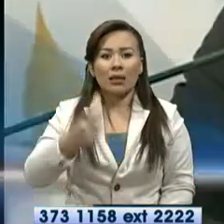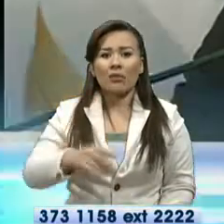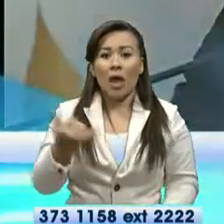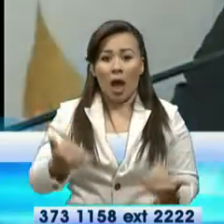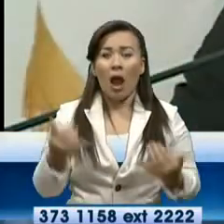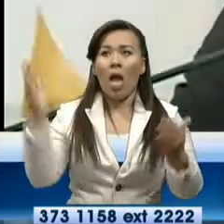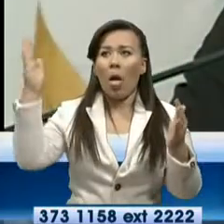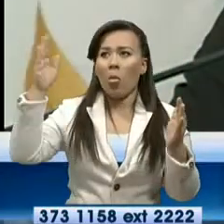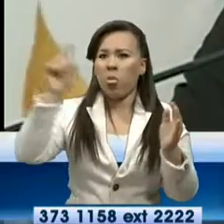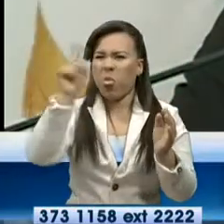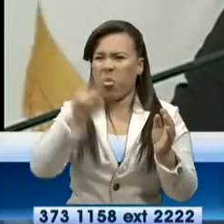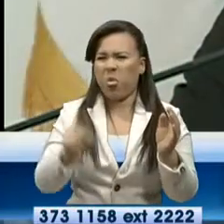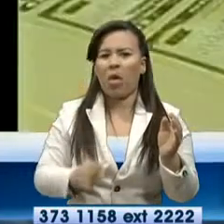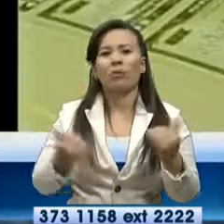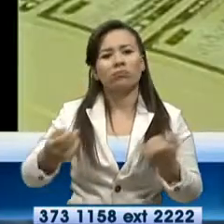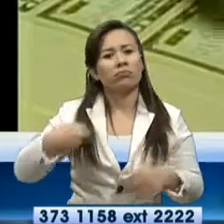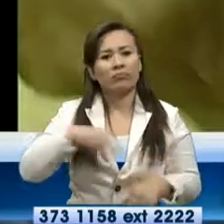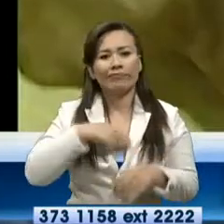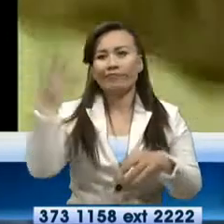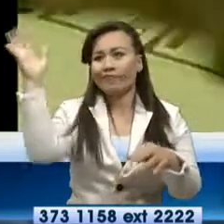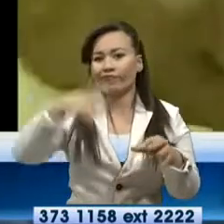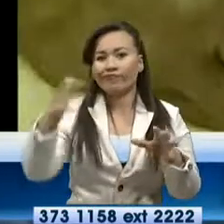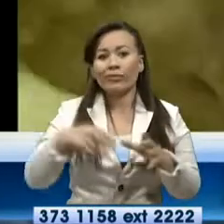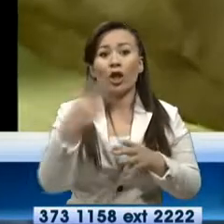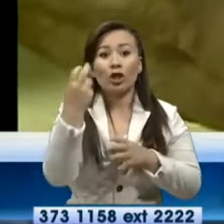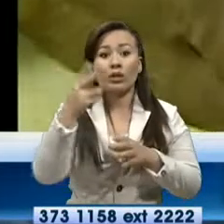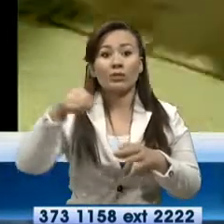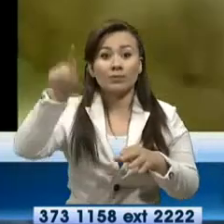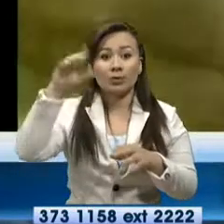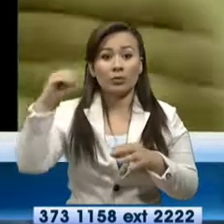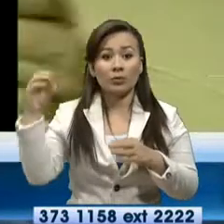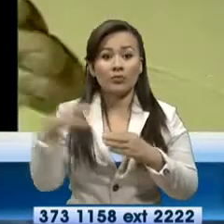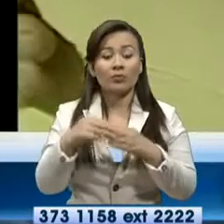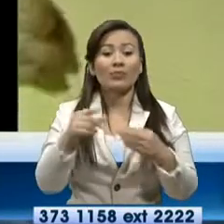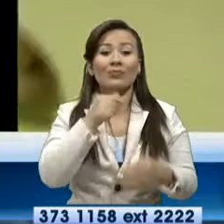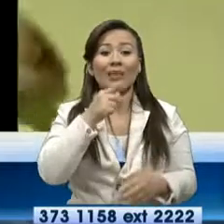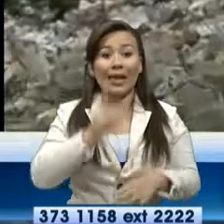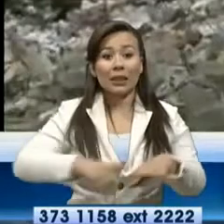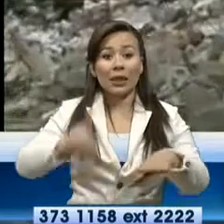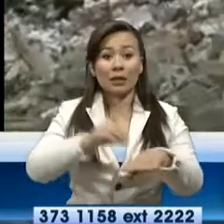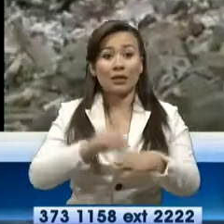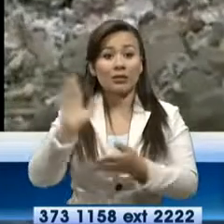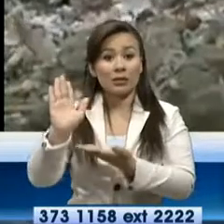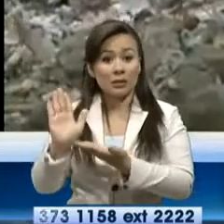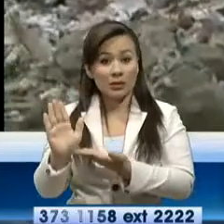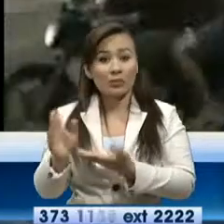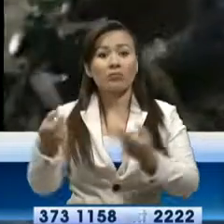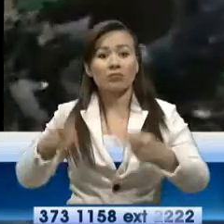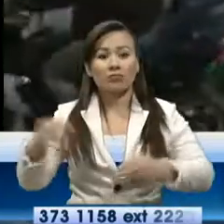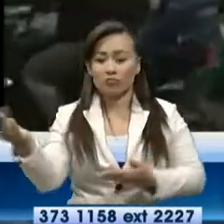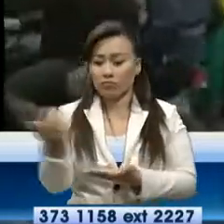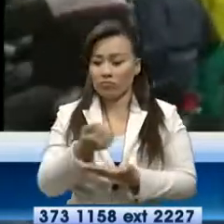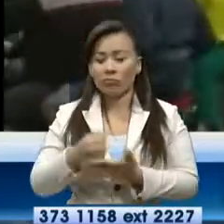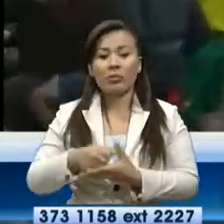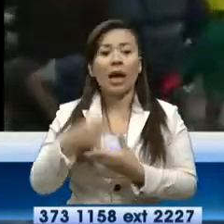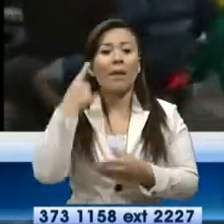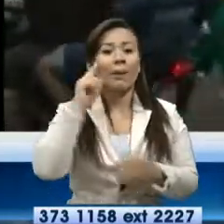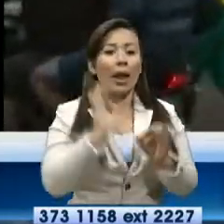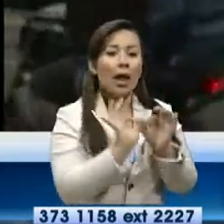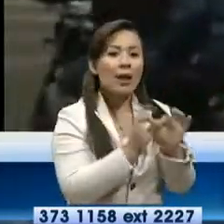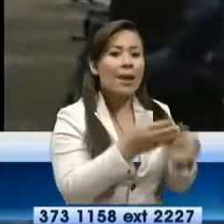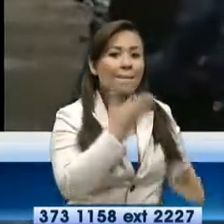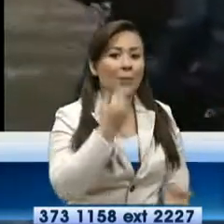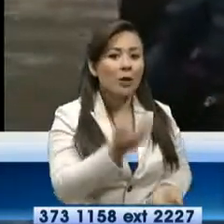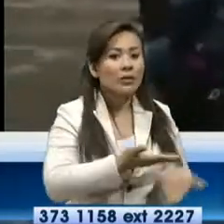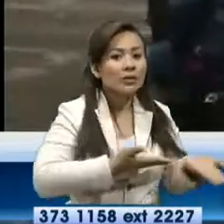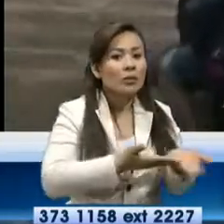empezar la próxima semana. Con los 12 millones de dólares del representante del IES, señaló que incluso se generarán nuevos y mejores servicios, como